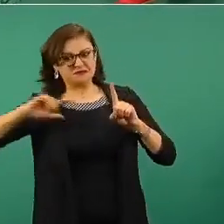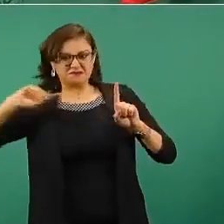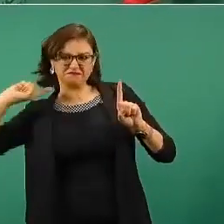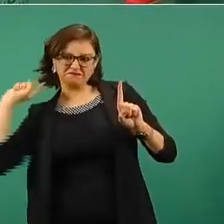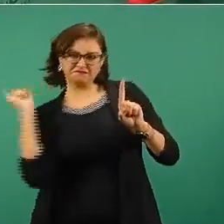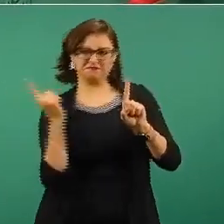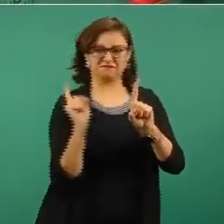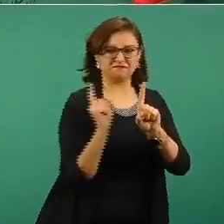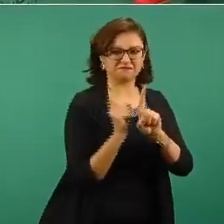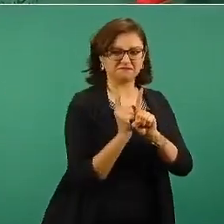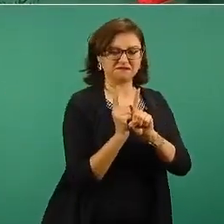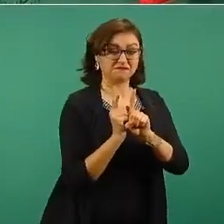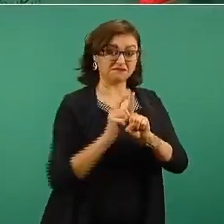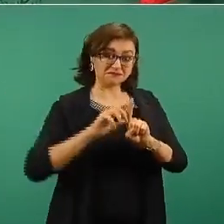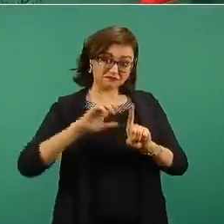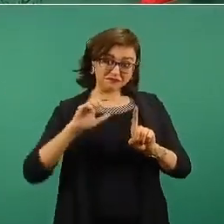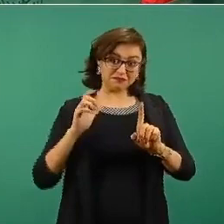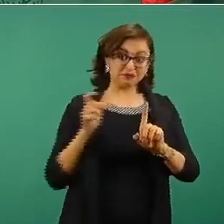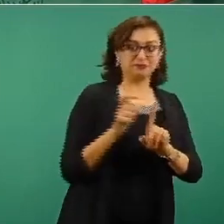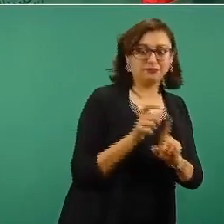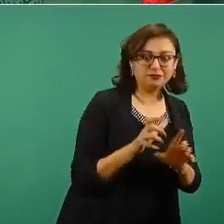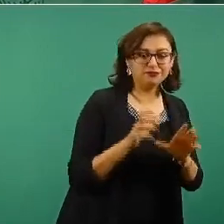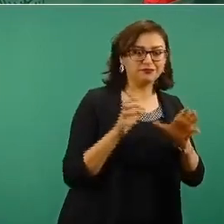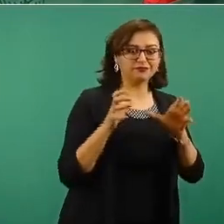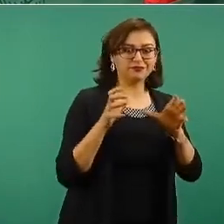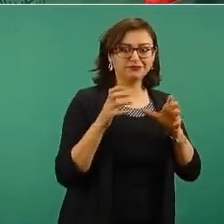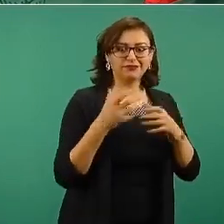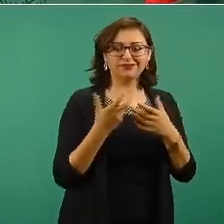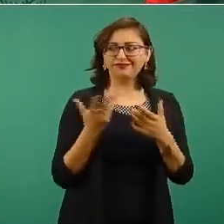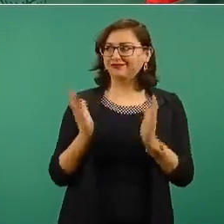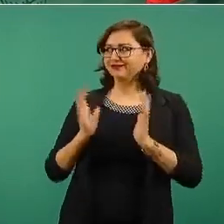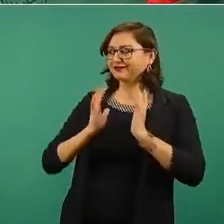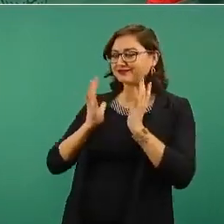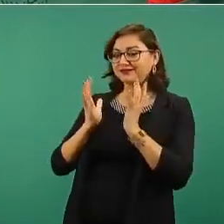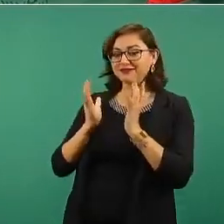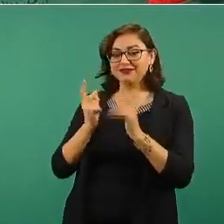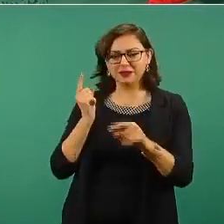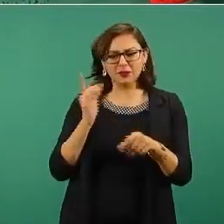Entonces, porque son los mismos publicistas,